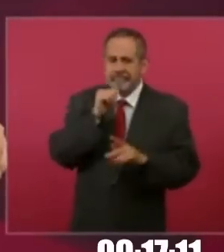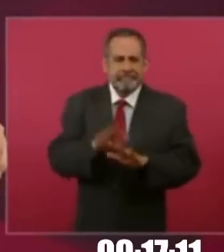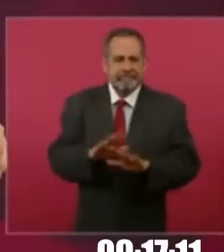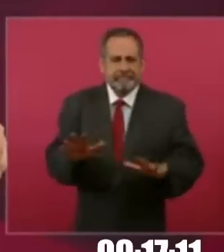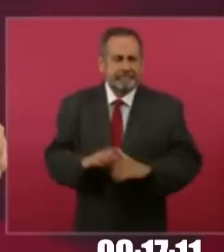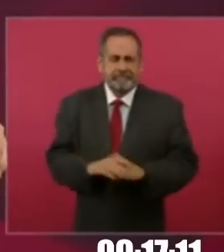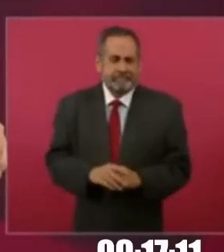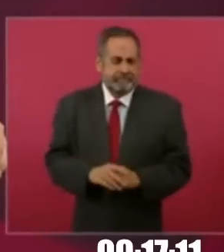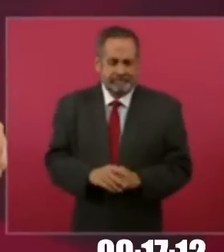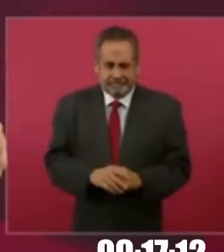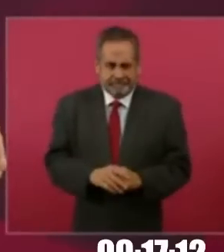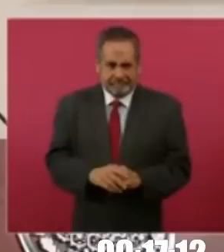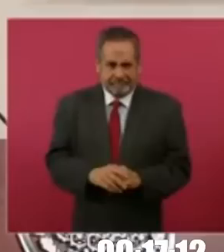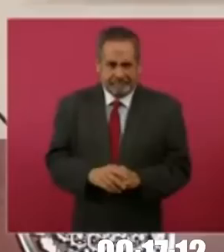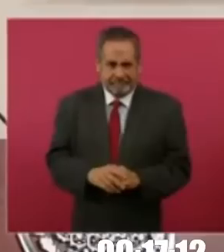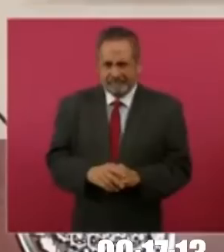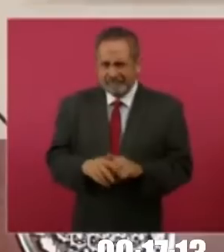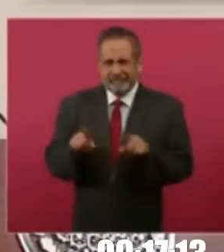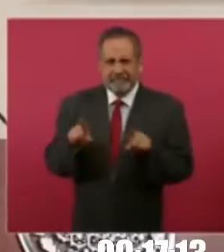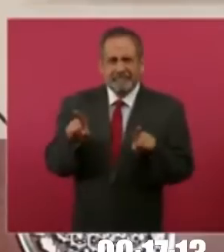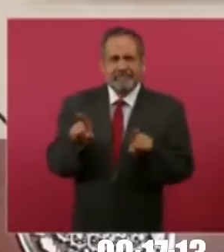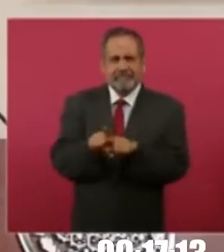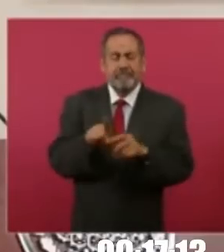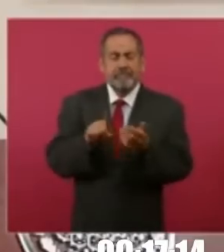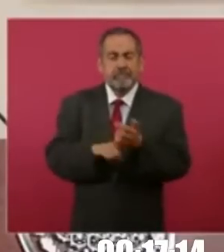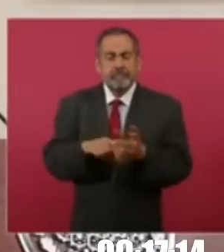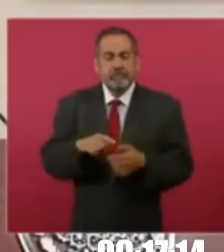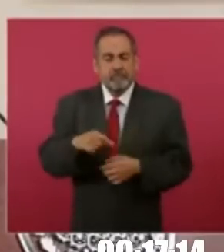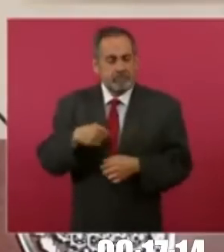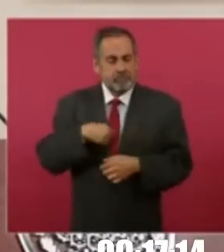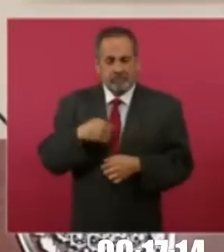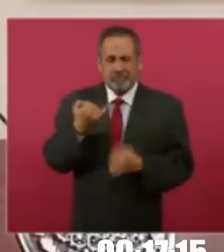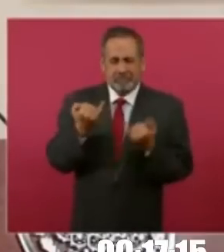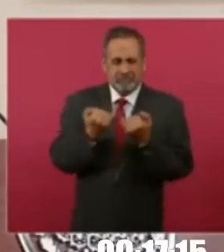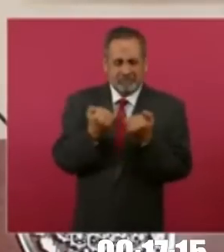tenemos casi la misma deuda que encontramos